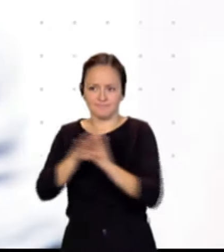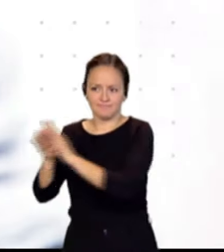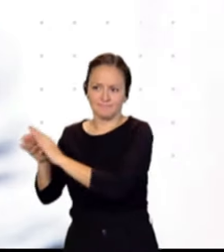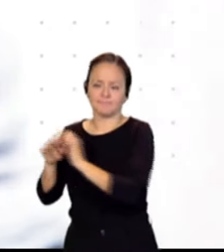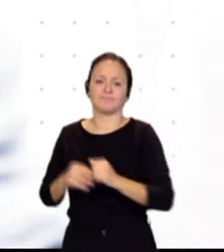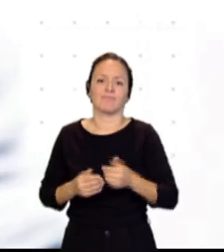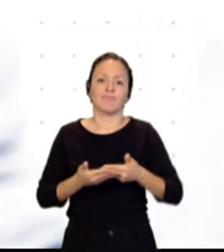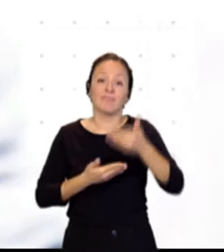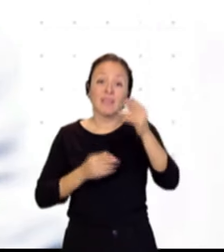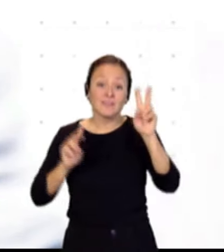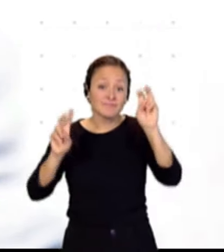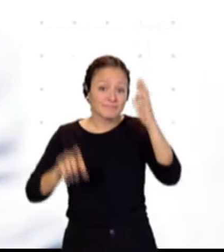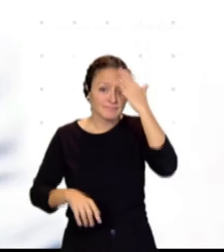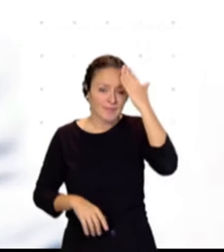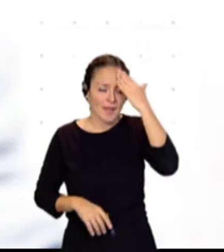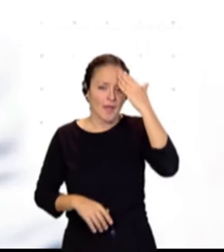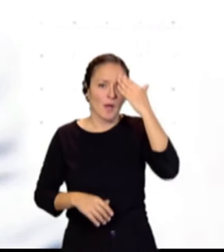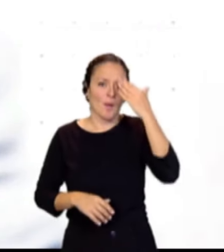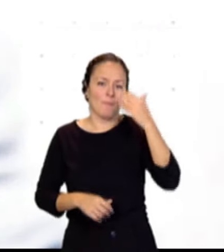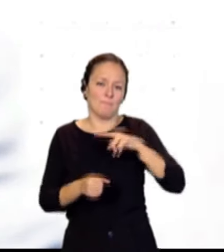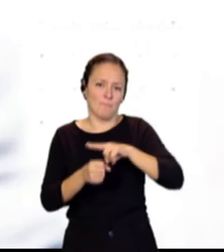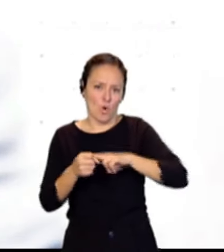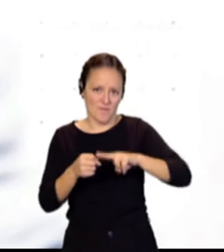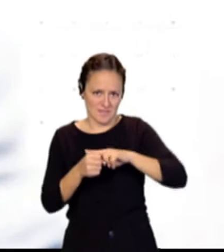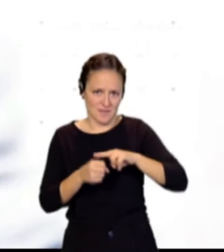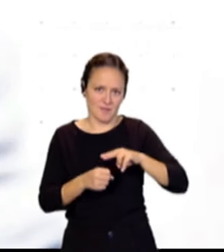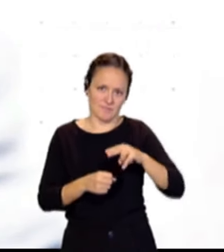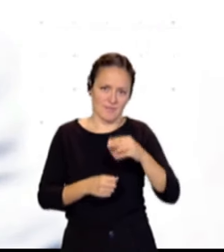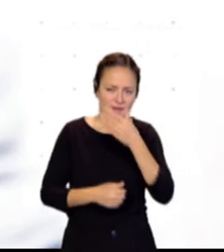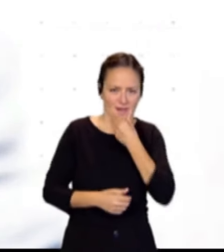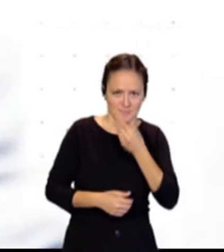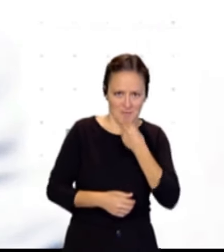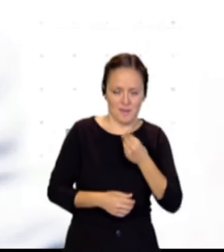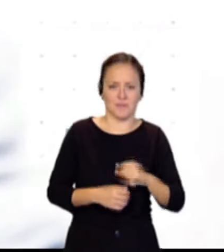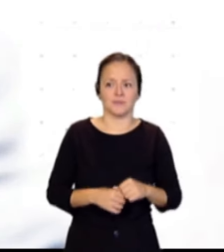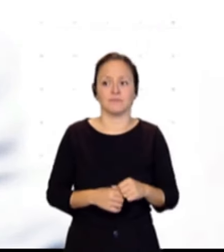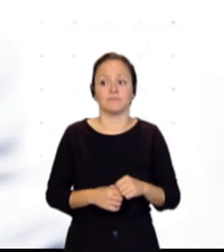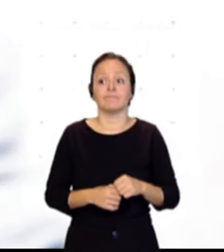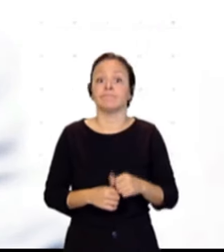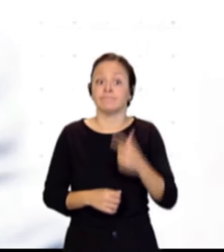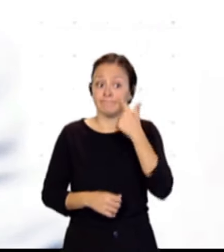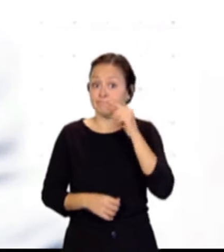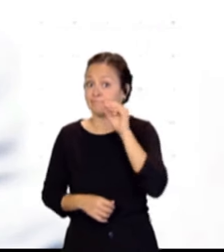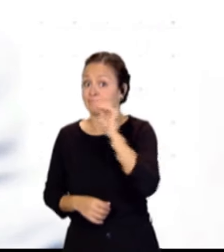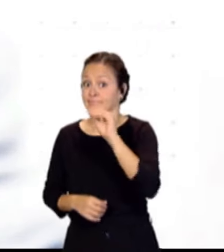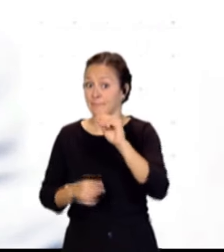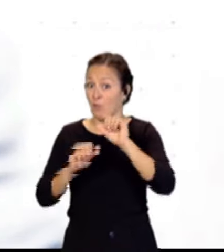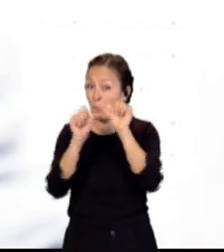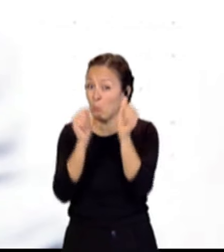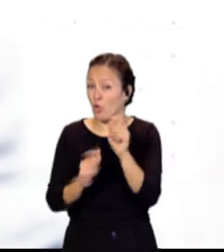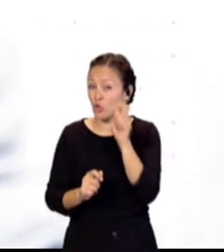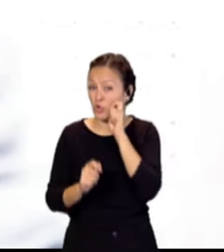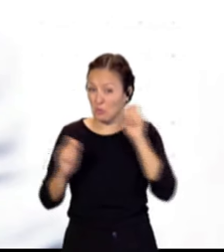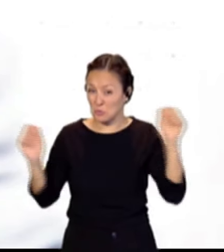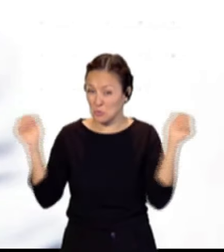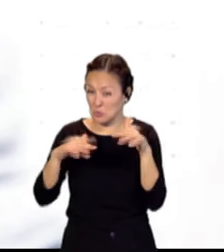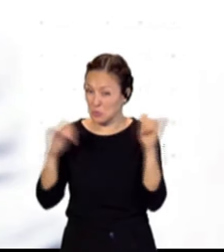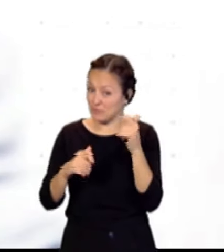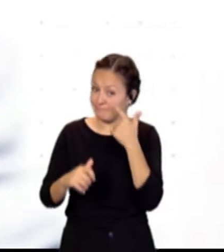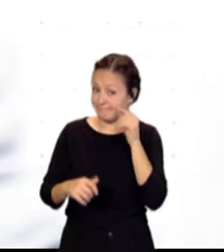destacados del periódico la provincia diario de Las Palmas toque de atención al modelo turístico de masas el partido popular